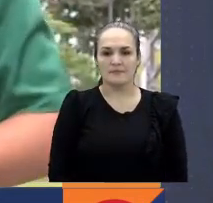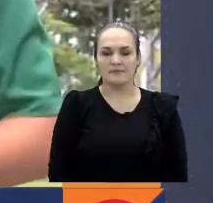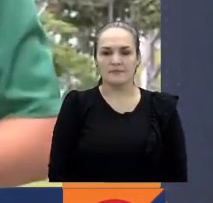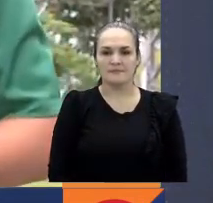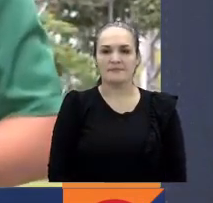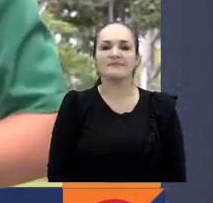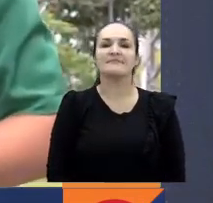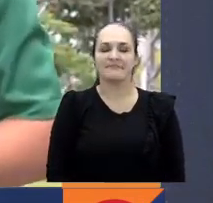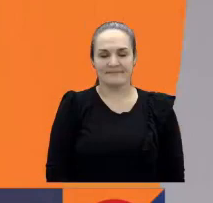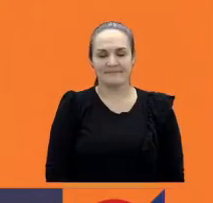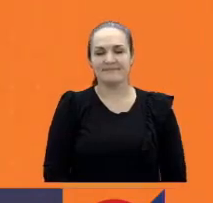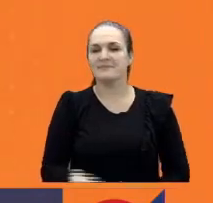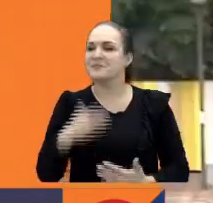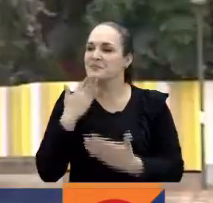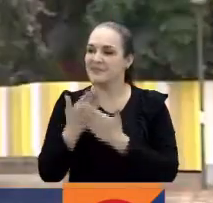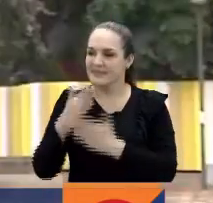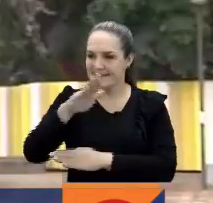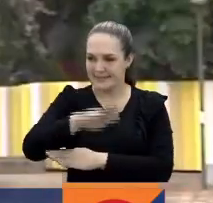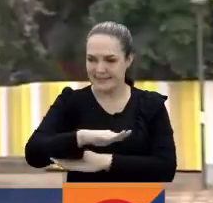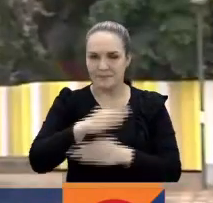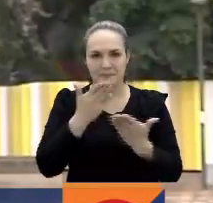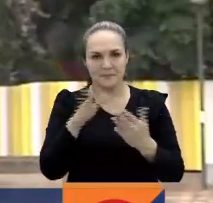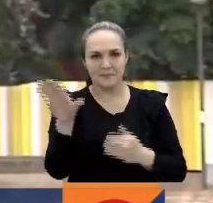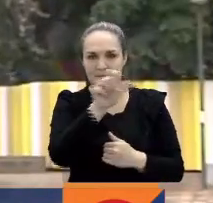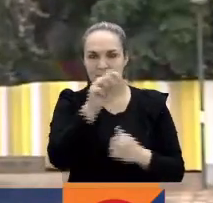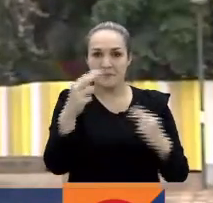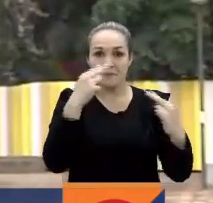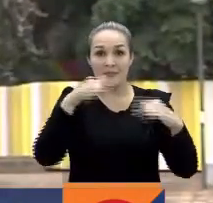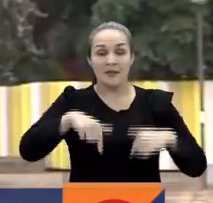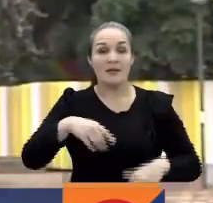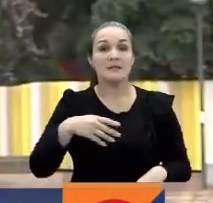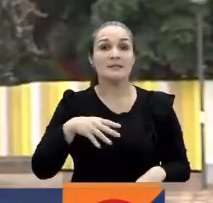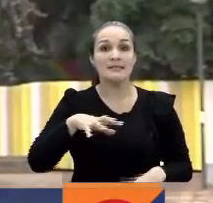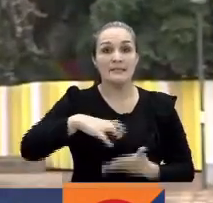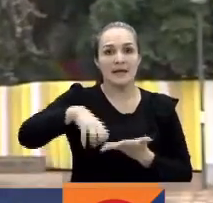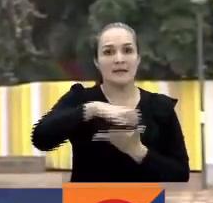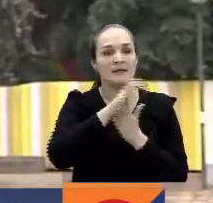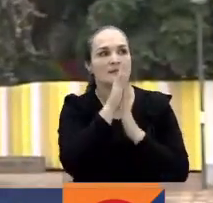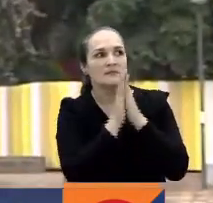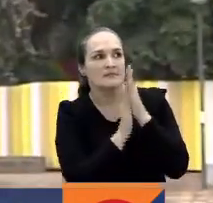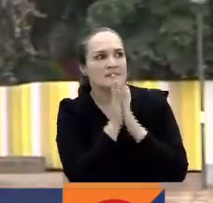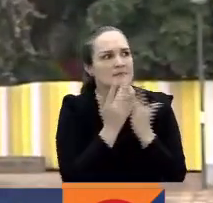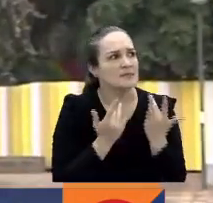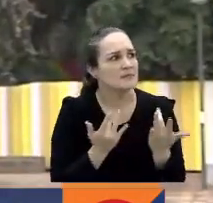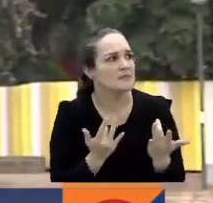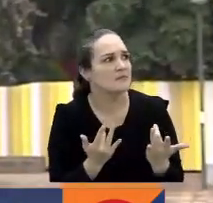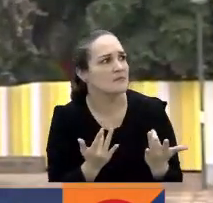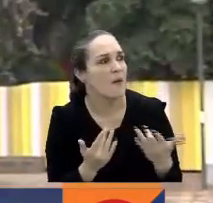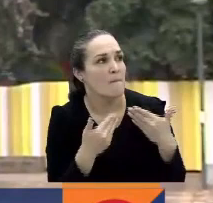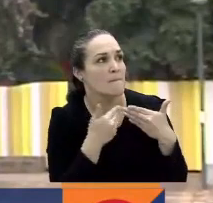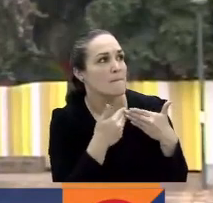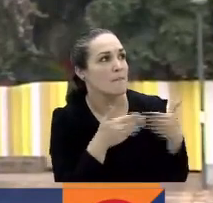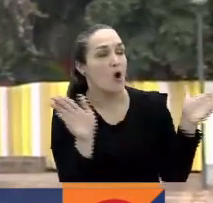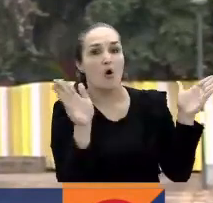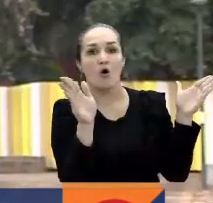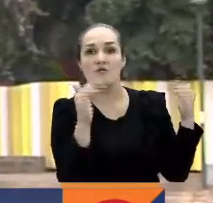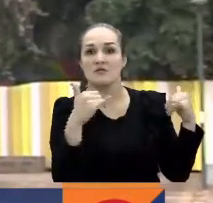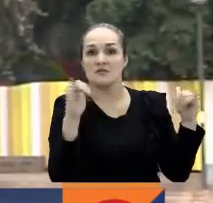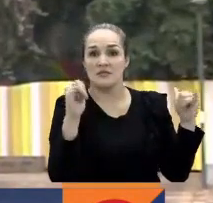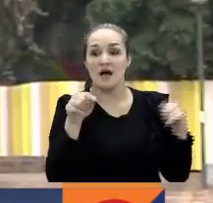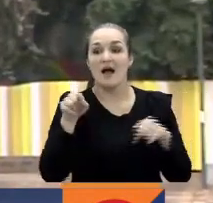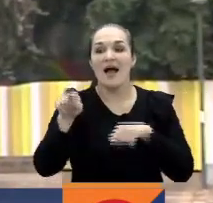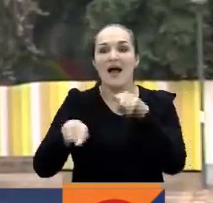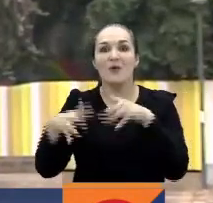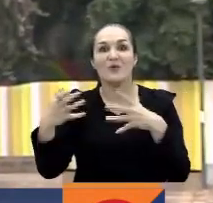Adriana y televidentes, muy buenas tardes. Pues mire, los comerciantes de Santander estaban a la expectativa de la reapertura de esta frontera, algunos para ampliar